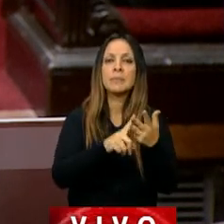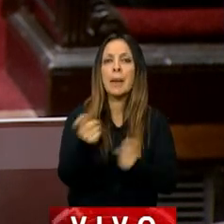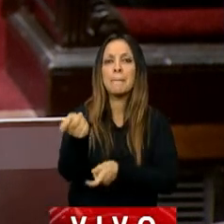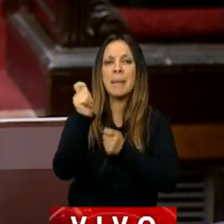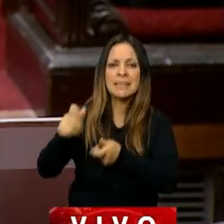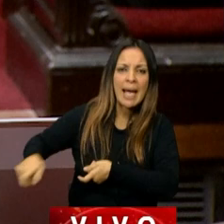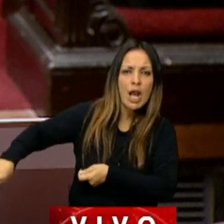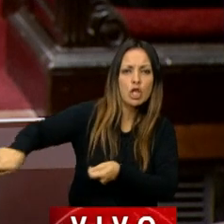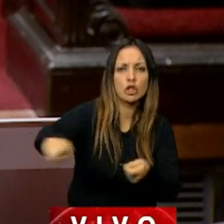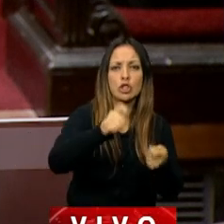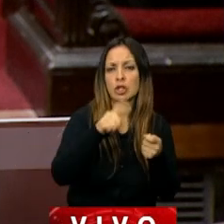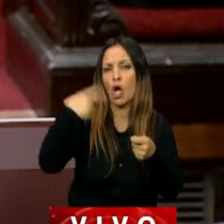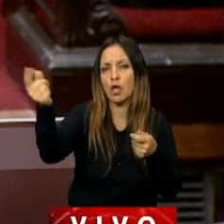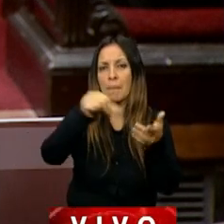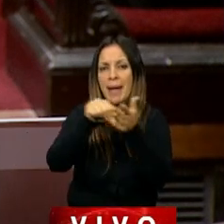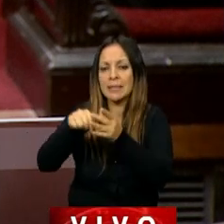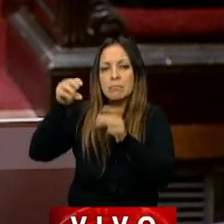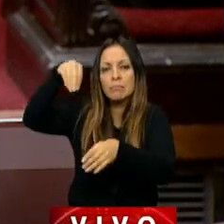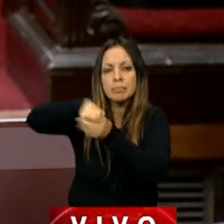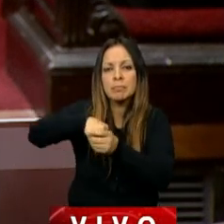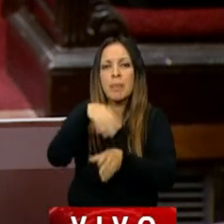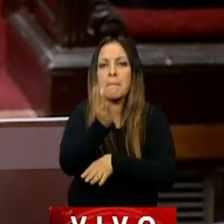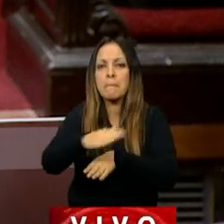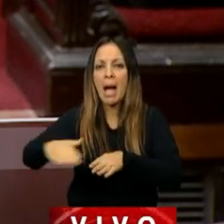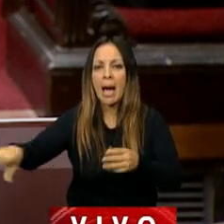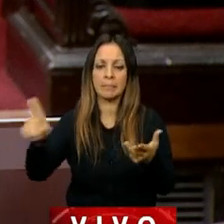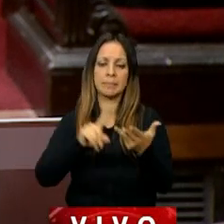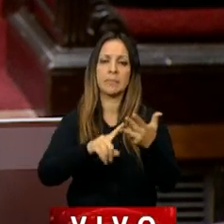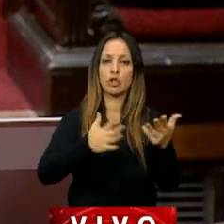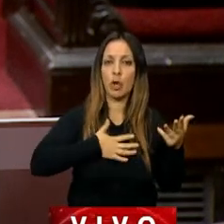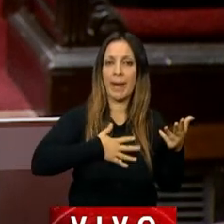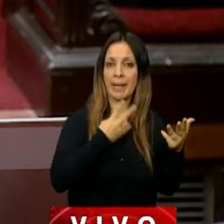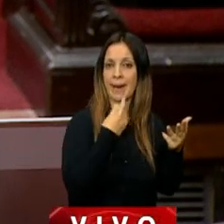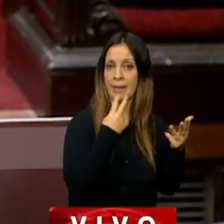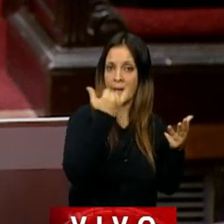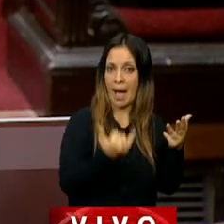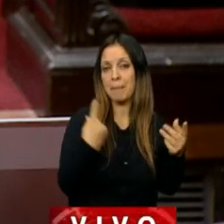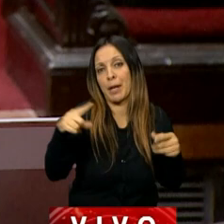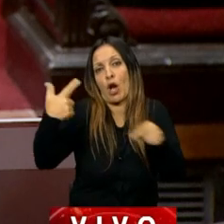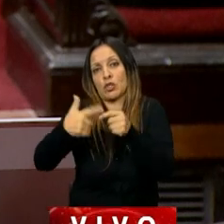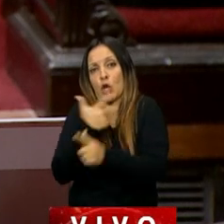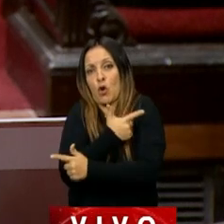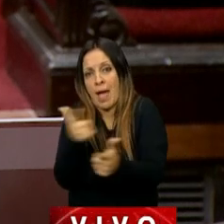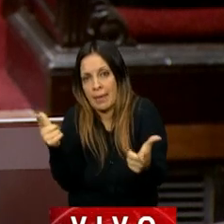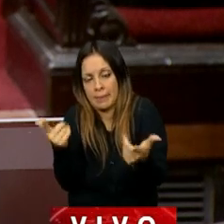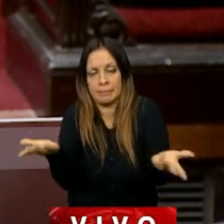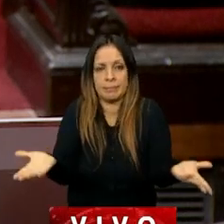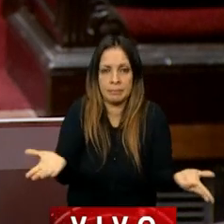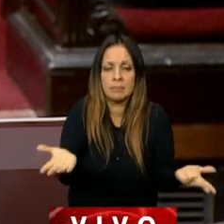pesqueros extranjeros en nuestro mar. Tenemos soberanía energética, lo que no tenemos es gasoil.